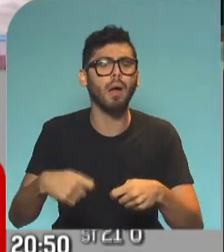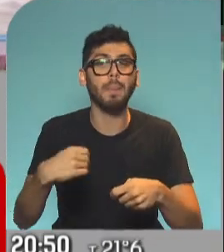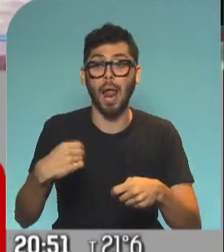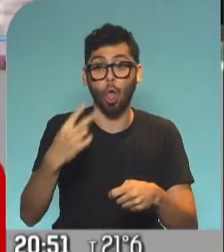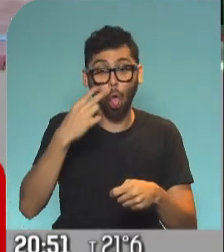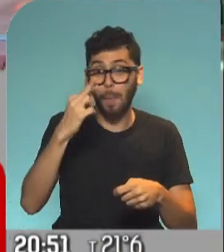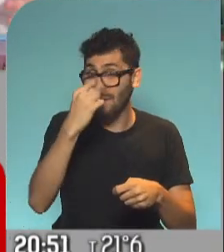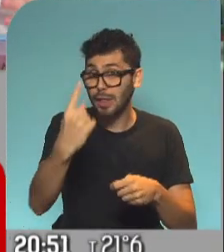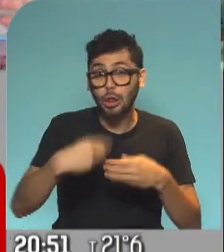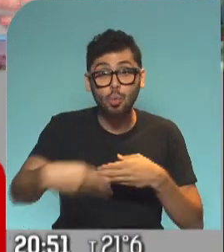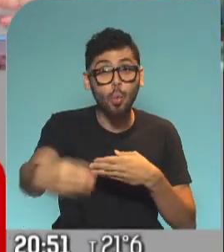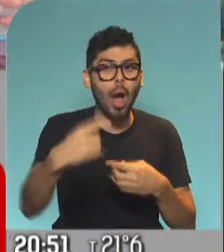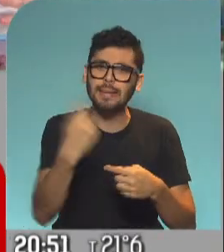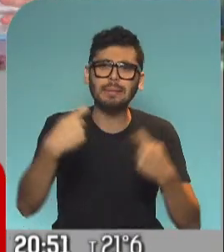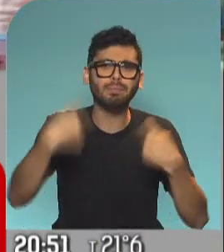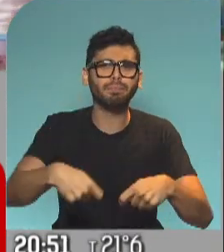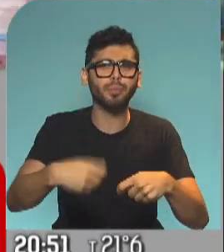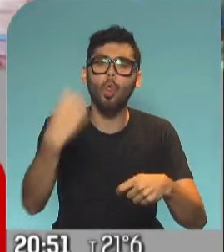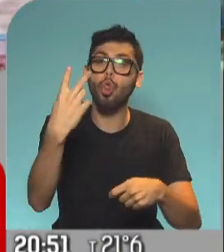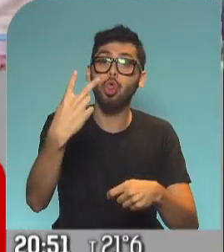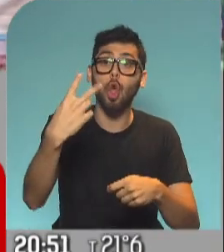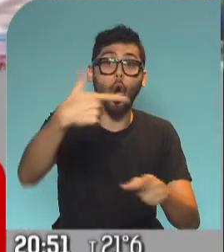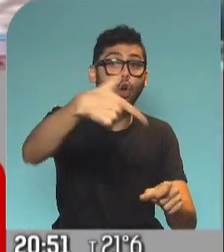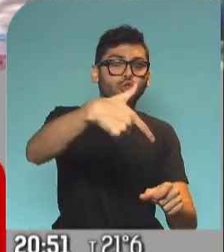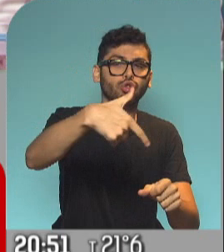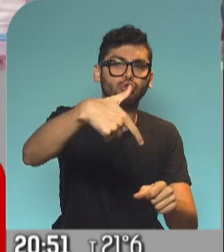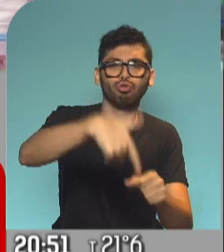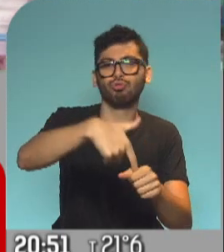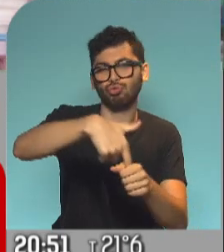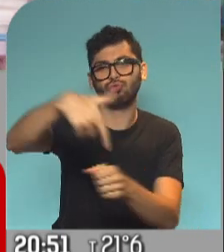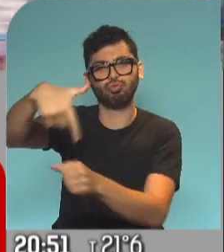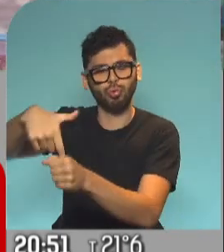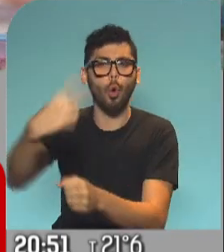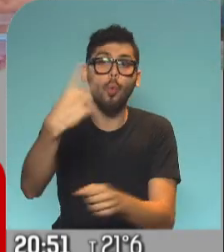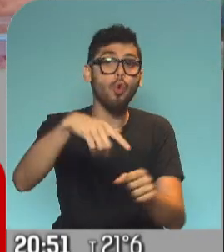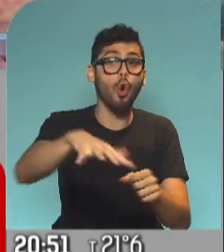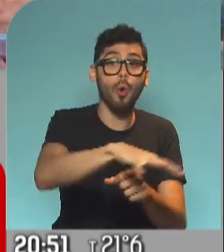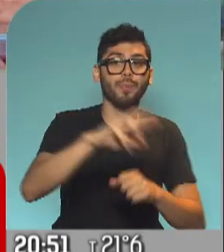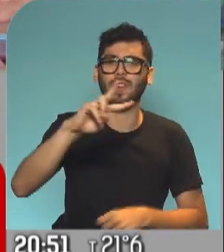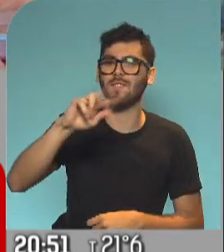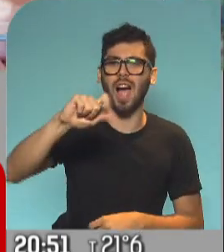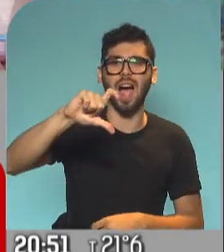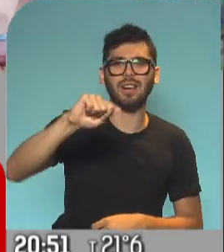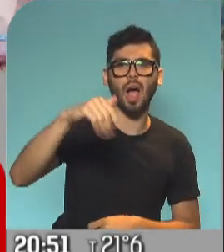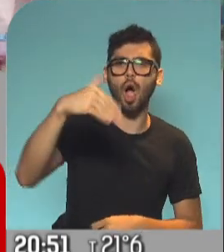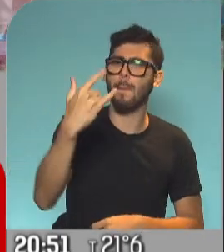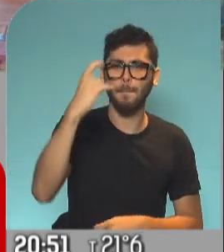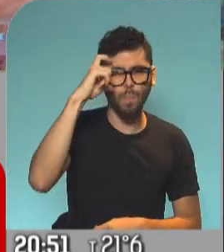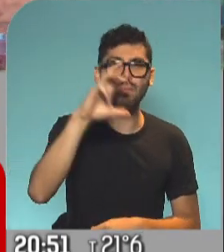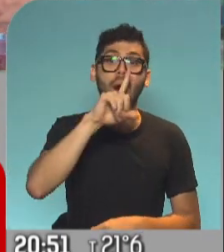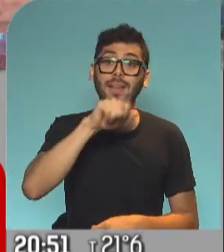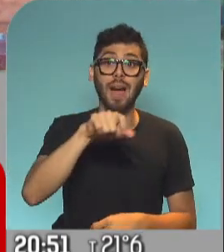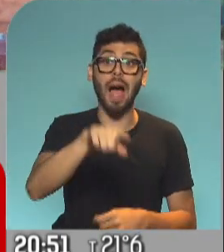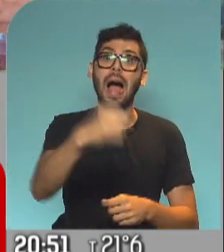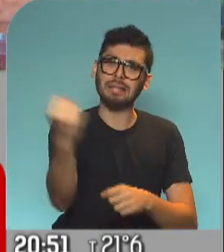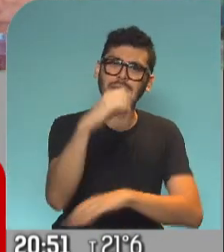2021 principalmente en dos yacimientos uno es vaca muerta vaca muerta que luego de un periodo de